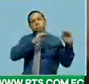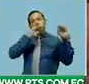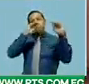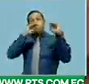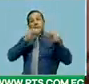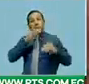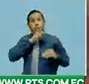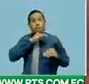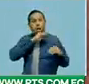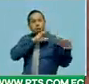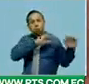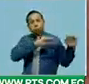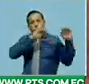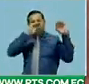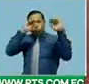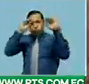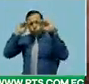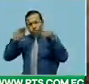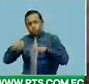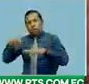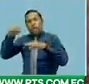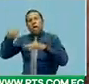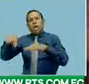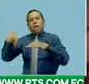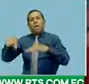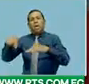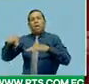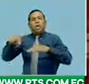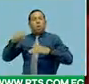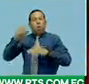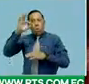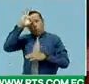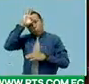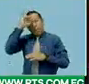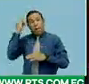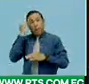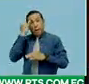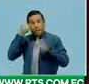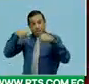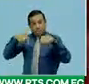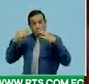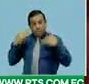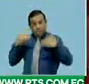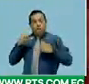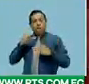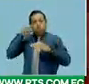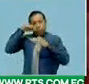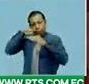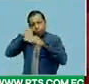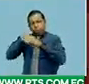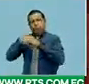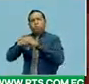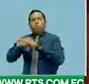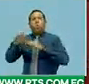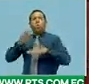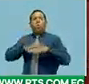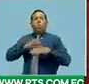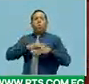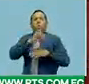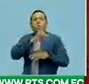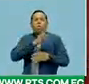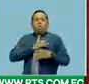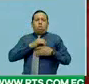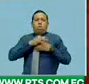ciudad manabita hasta el Hospital Luis Bernaza, al centro de Guayaquil, tras complicaciones en su salud por COVID-19.